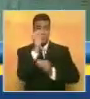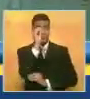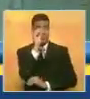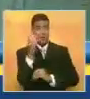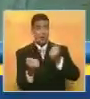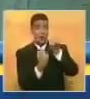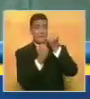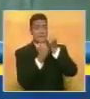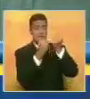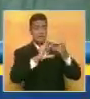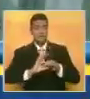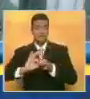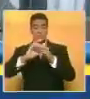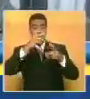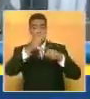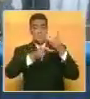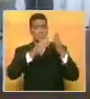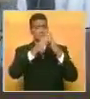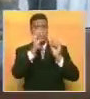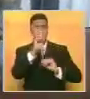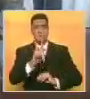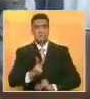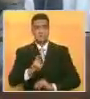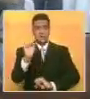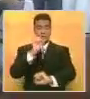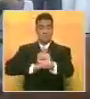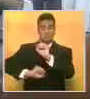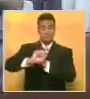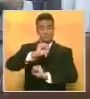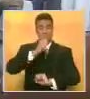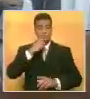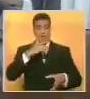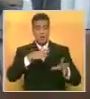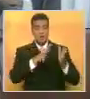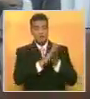de apoyo y unión a productores de todo el país en la lucha por la conservación de las tierras.